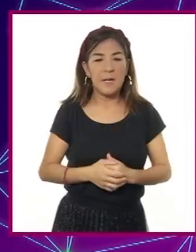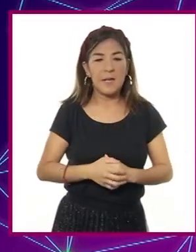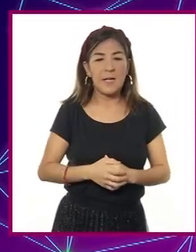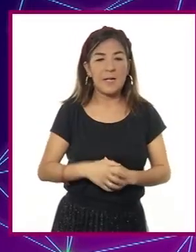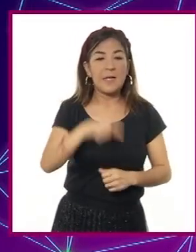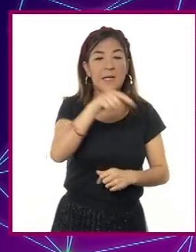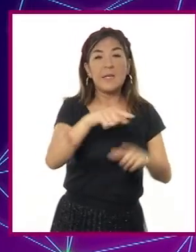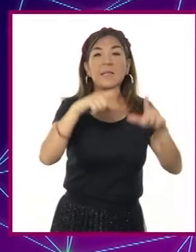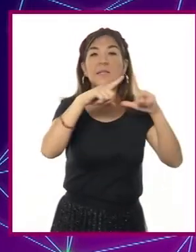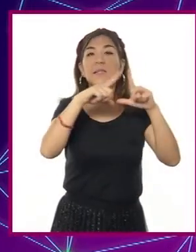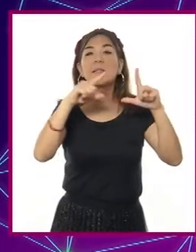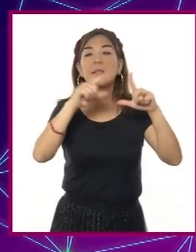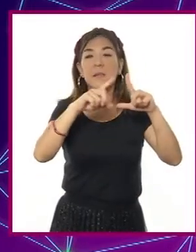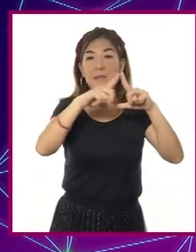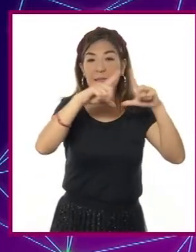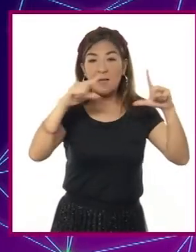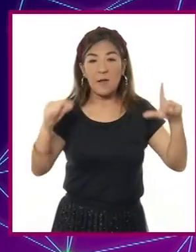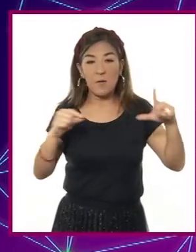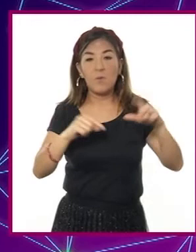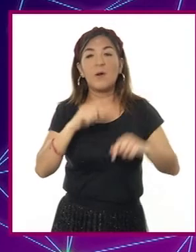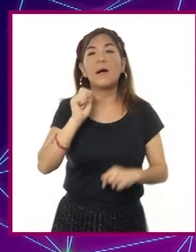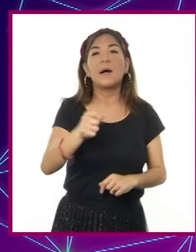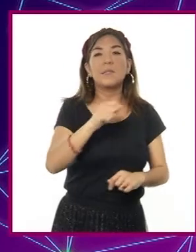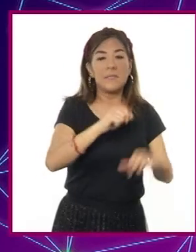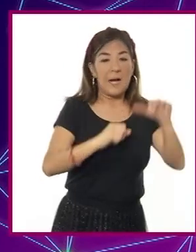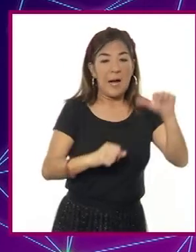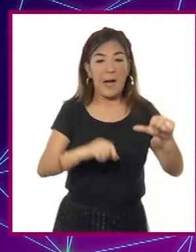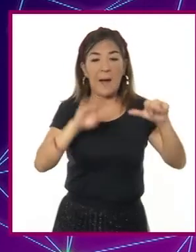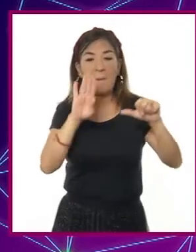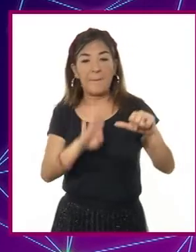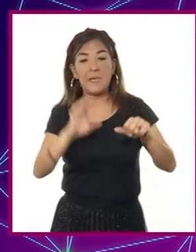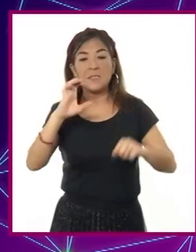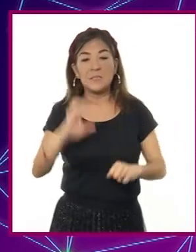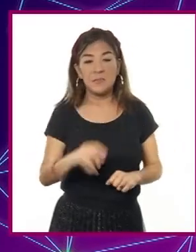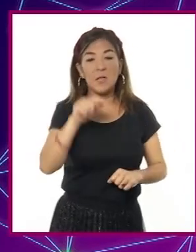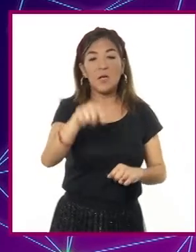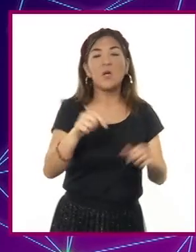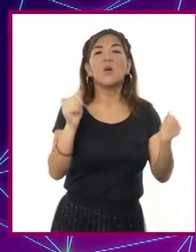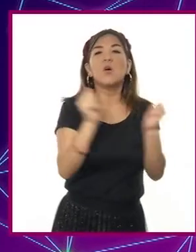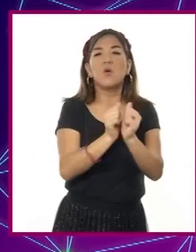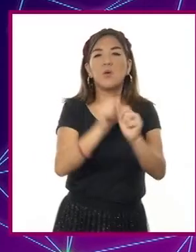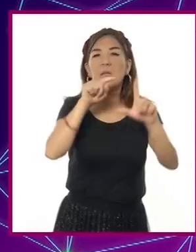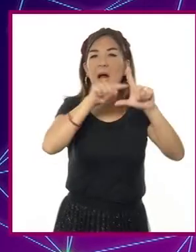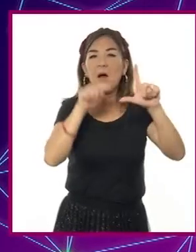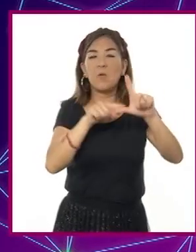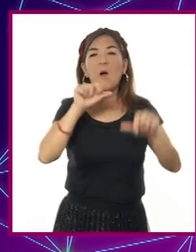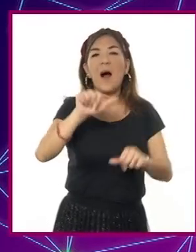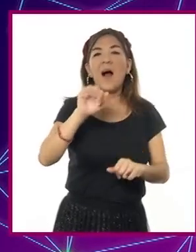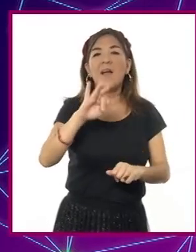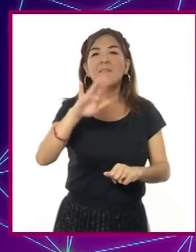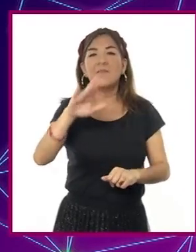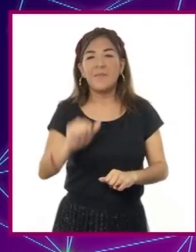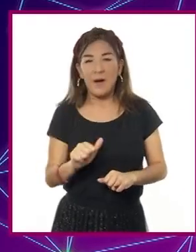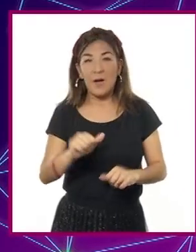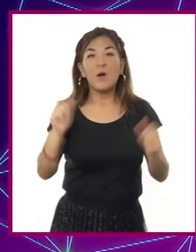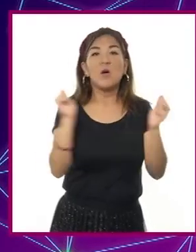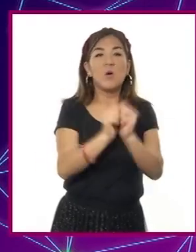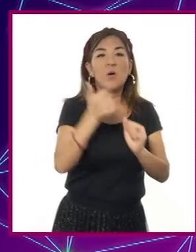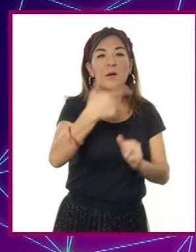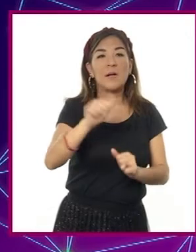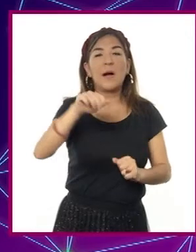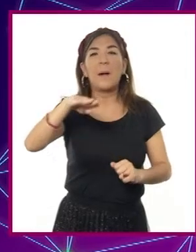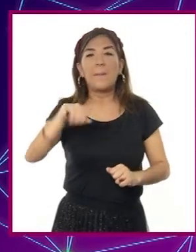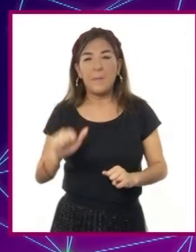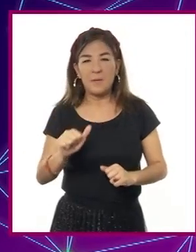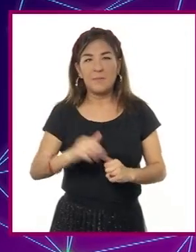triángulo ABC se traza la bisectriz del ángulo alfa y la bisectriz del ángulo gamma, que